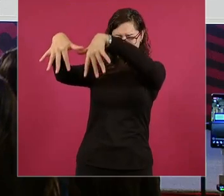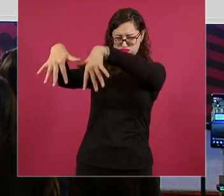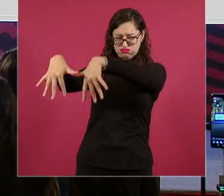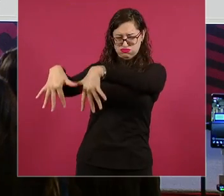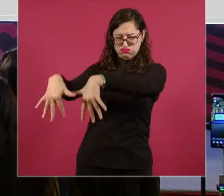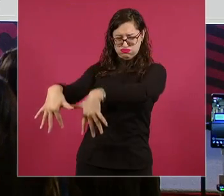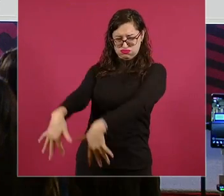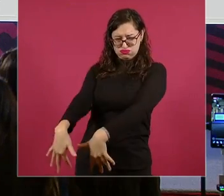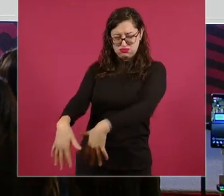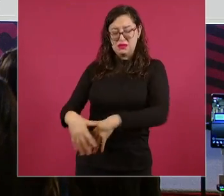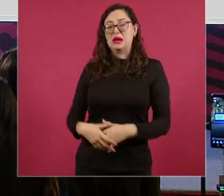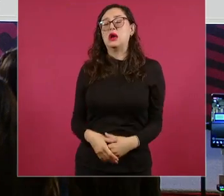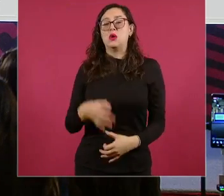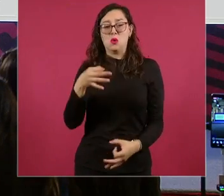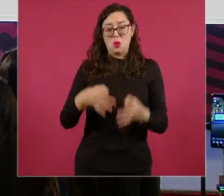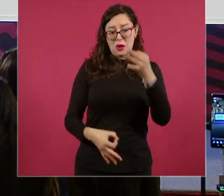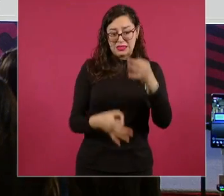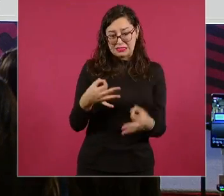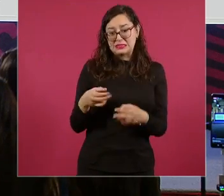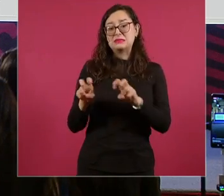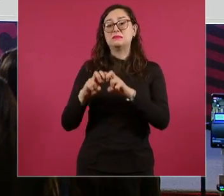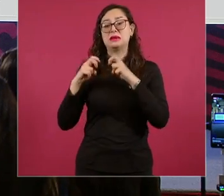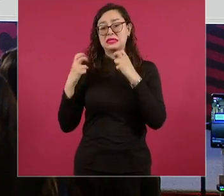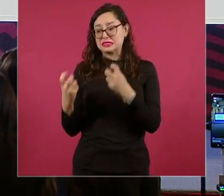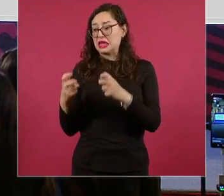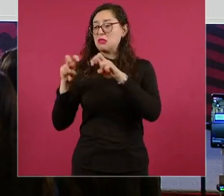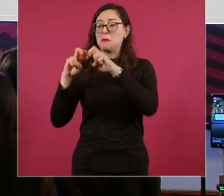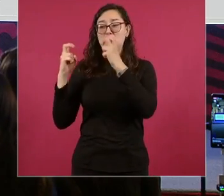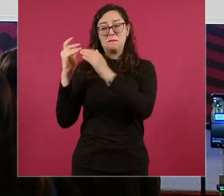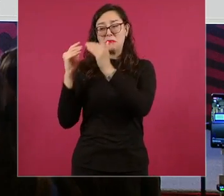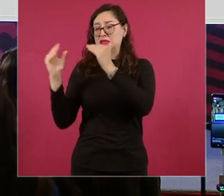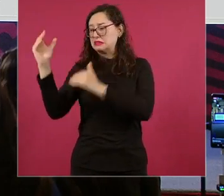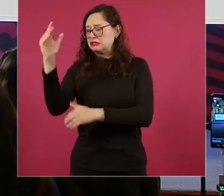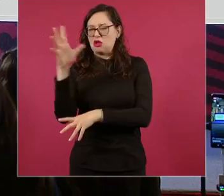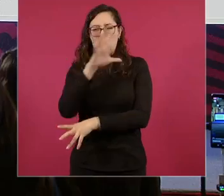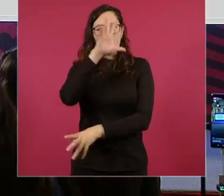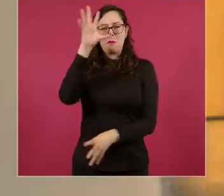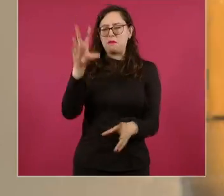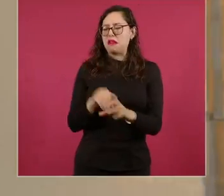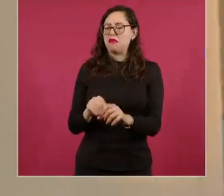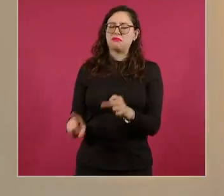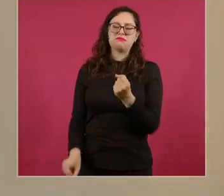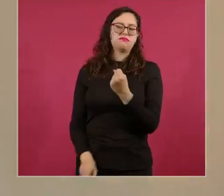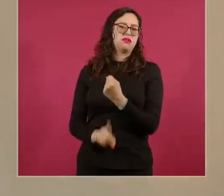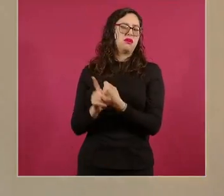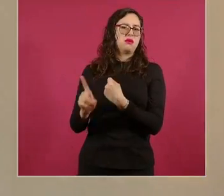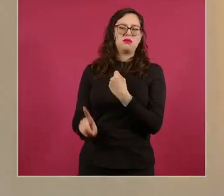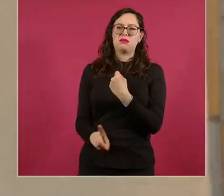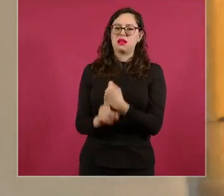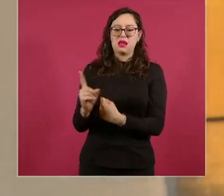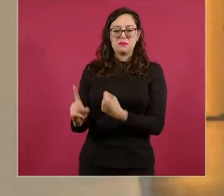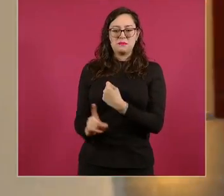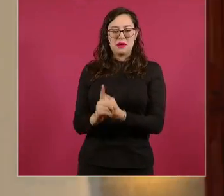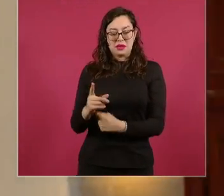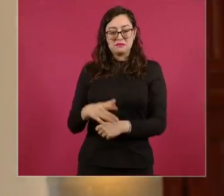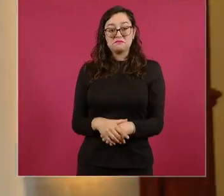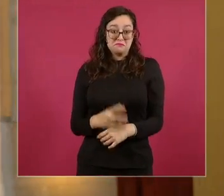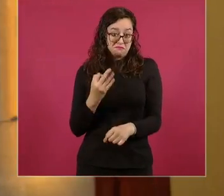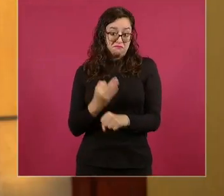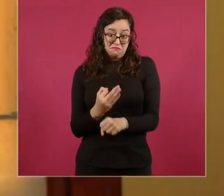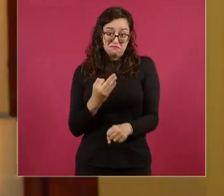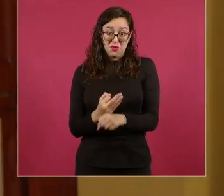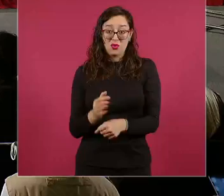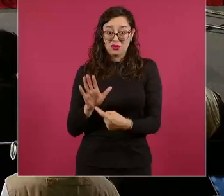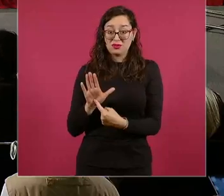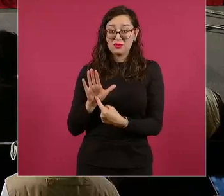Está en el caso de los jueces, de los magistrados y también en el caso de los ministros. Y hay varios casos que vamos a presentar